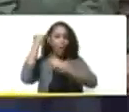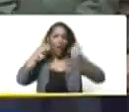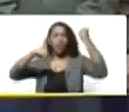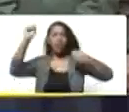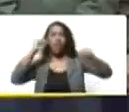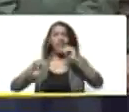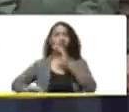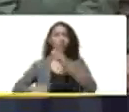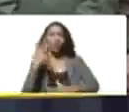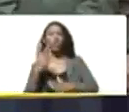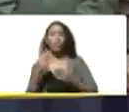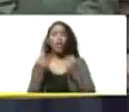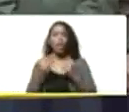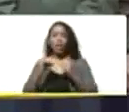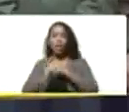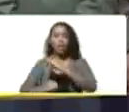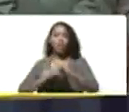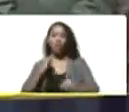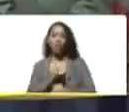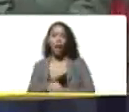Fondo Monetario Internacional.